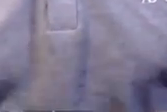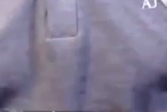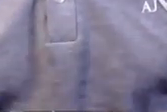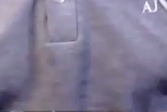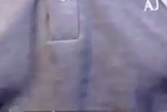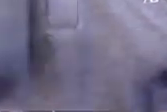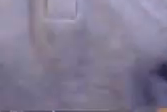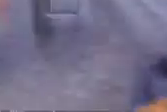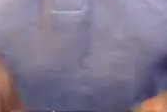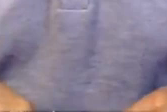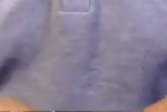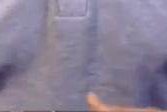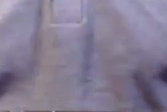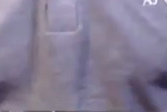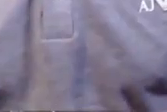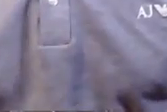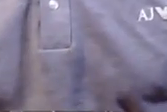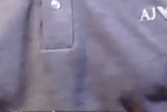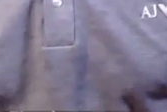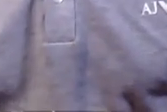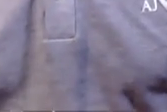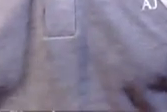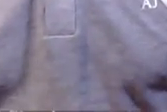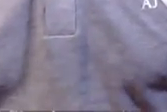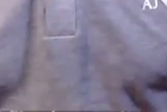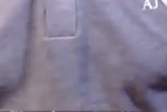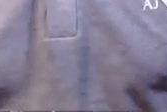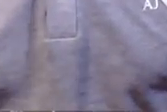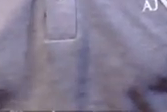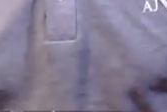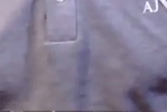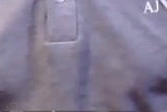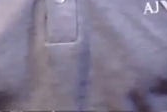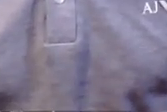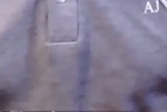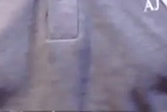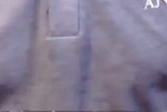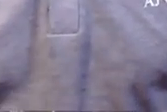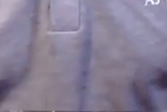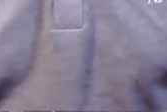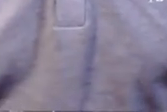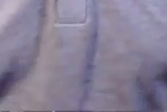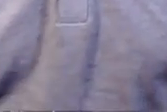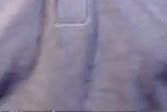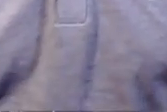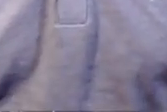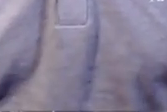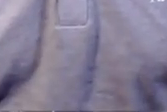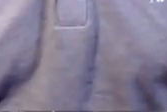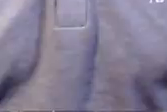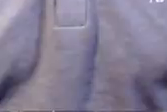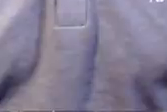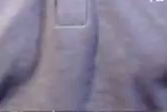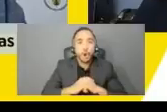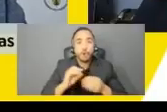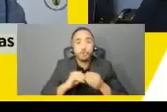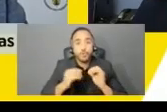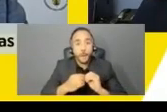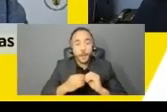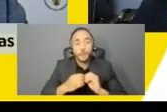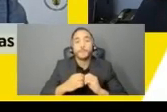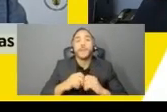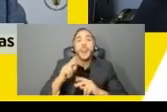y $600 en enero de este año, y los reclamaron en su planilla 2020, recibirán estos junto